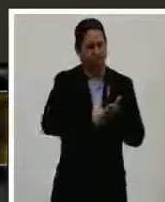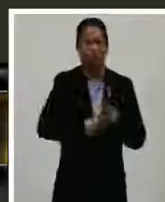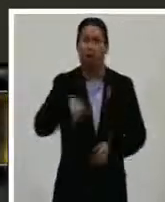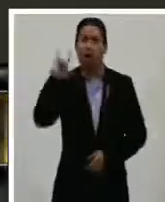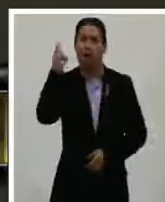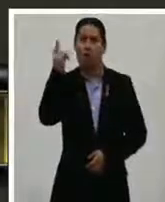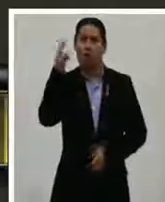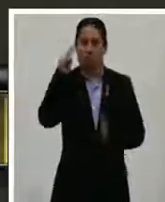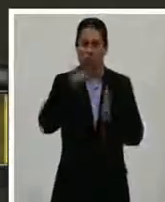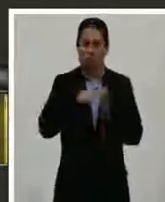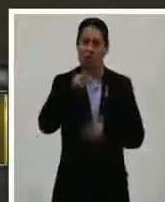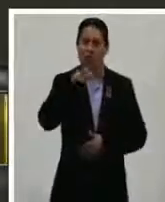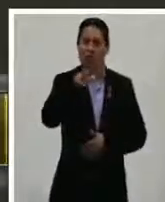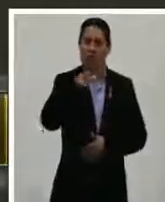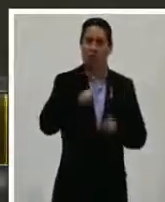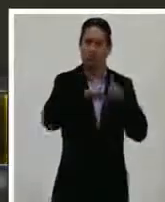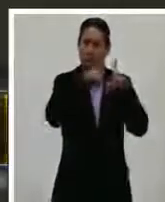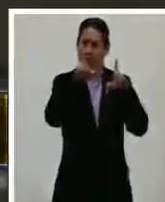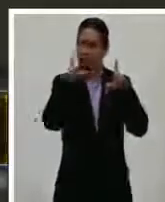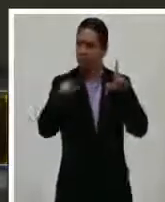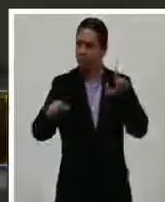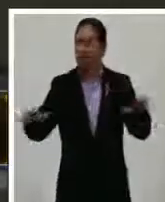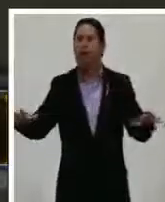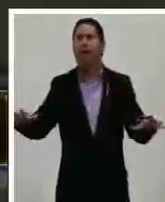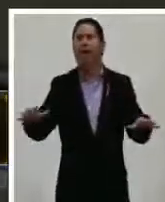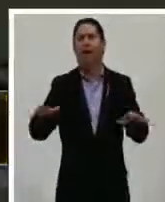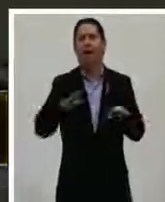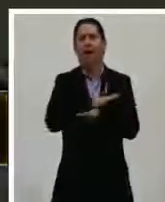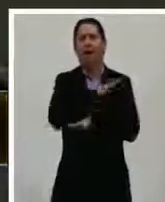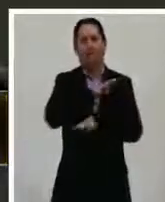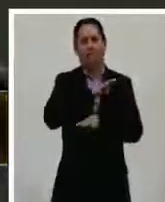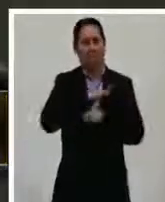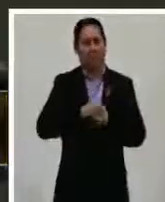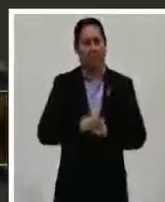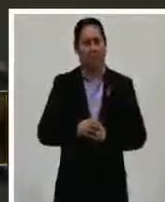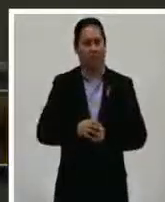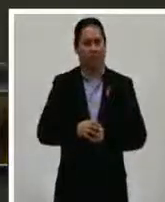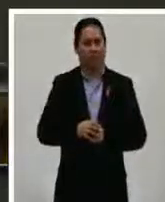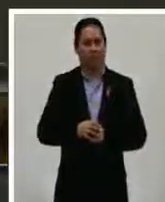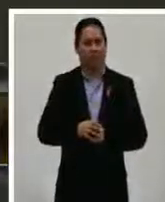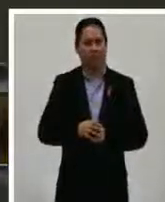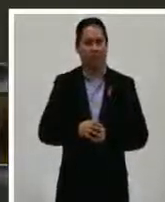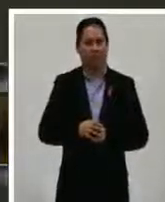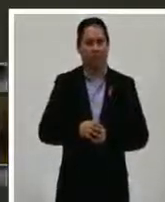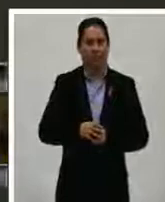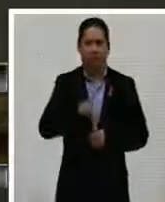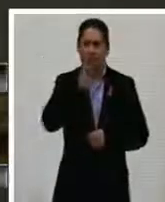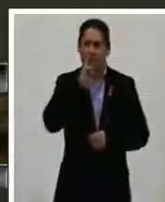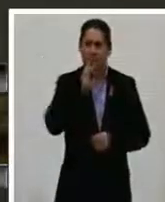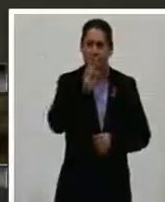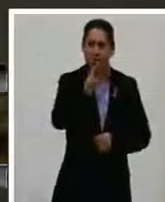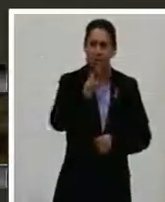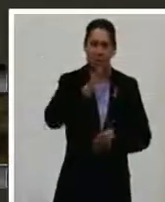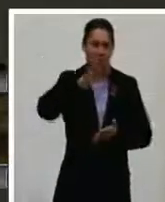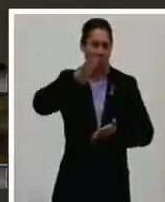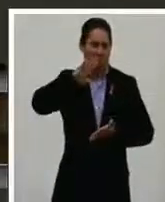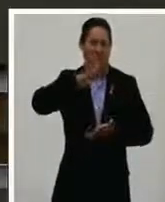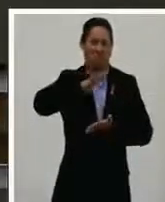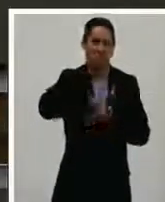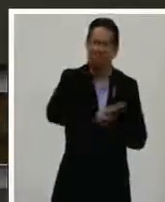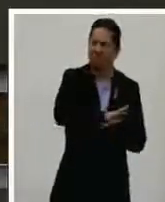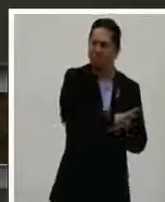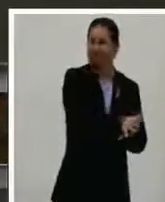2018 nuestro país vivió un cambio en su régimen democrático el resultado fue aplastado